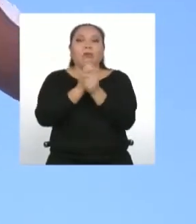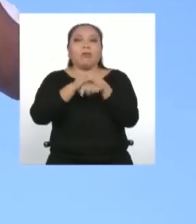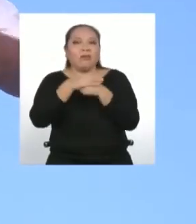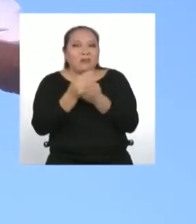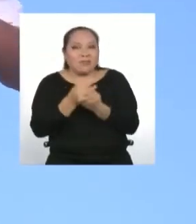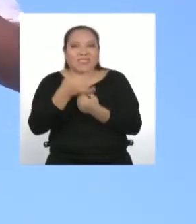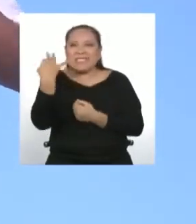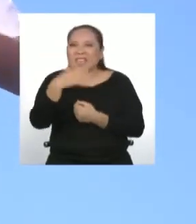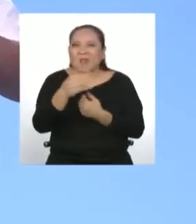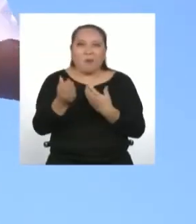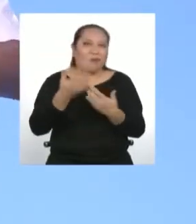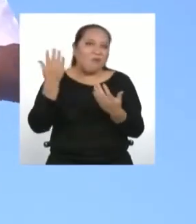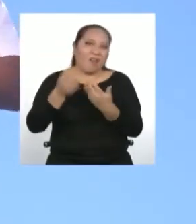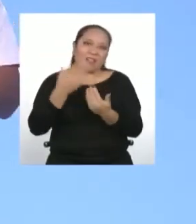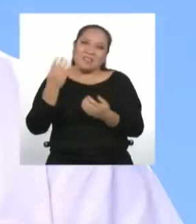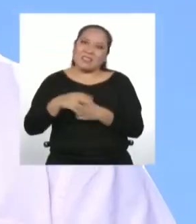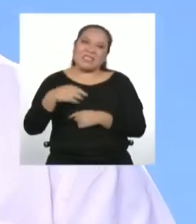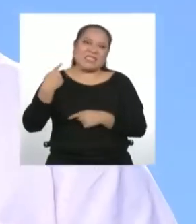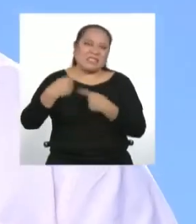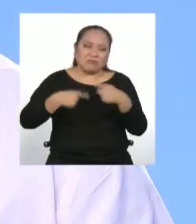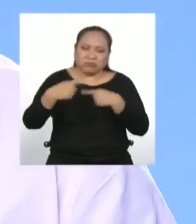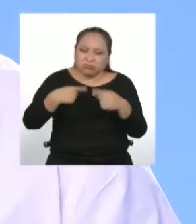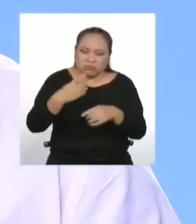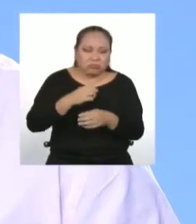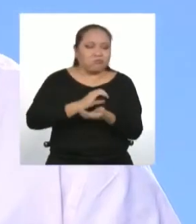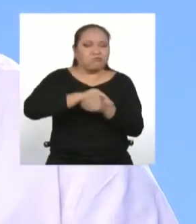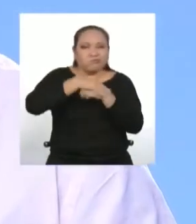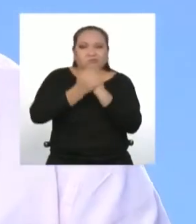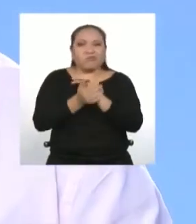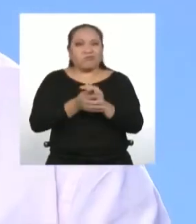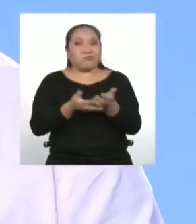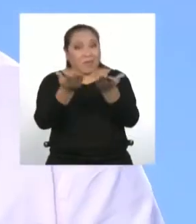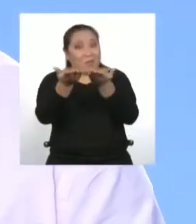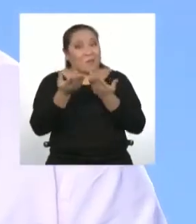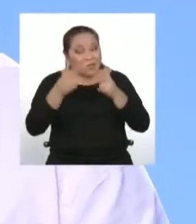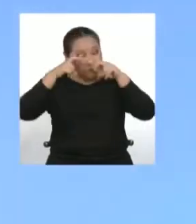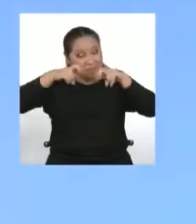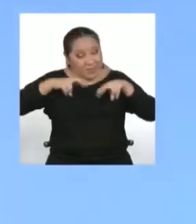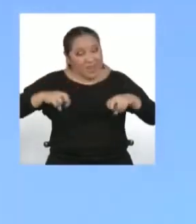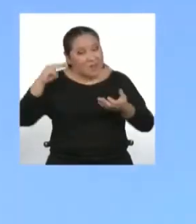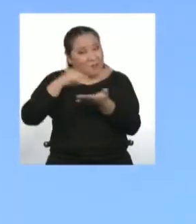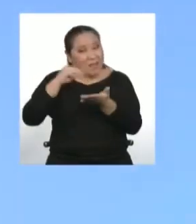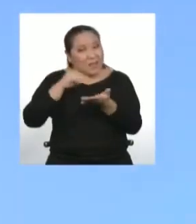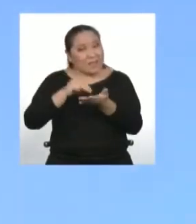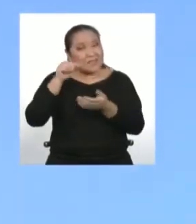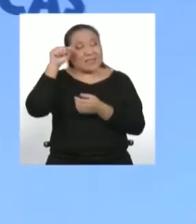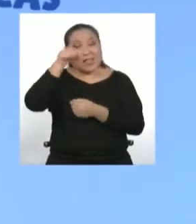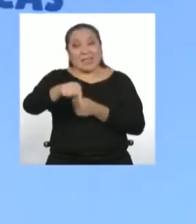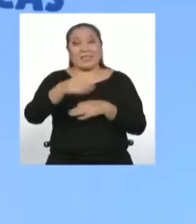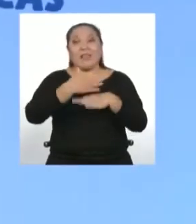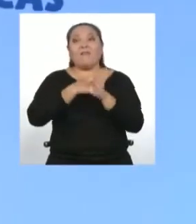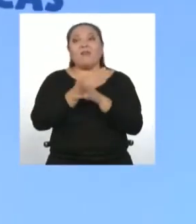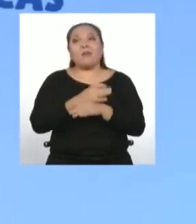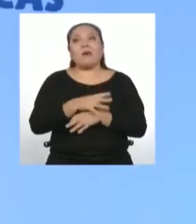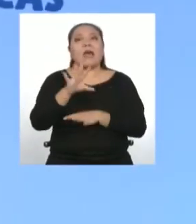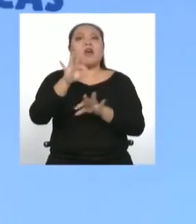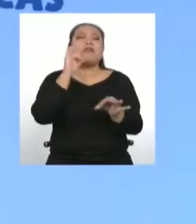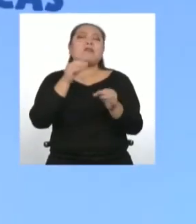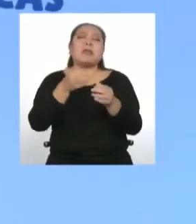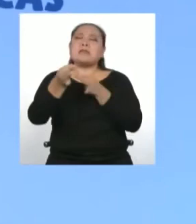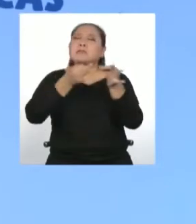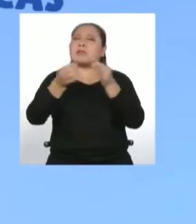con agua y jabón con frecuencia. Te invito a que investiguemos un poco respecto a esta medida para que podamos encontrar y dar